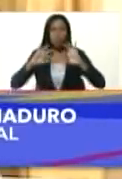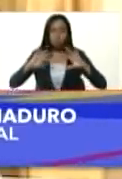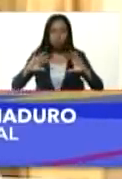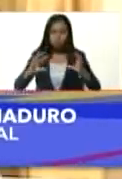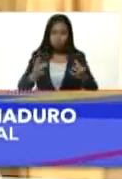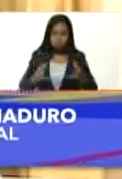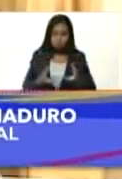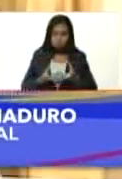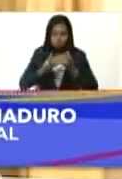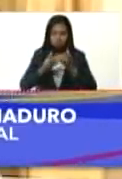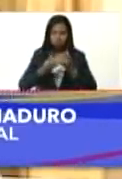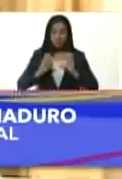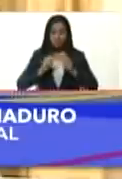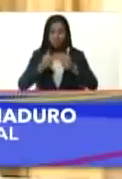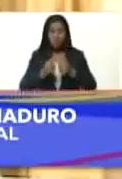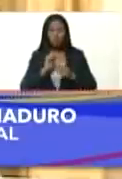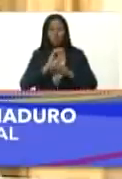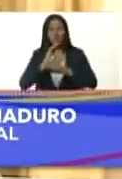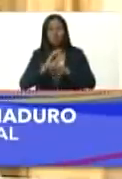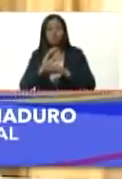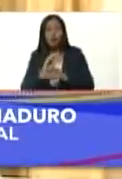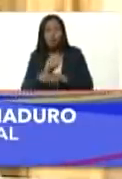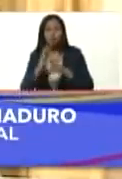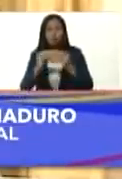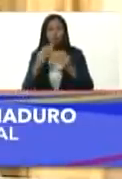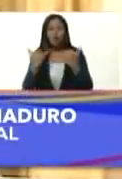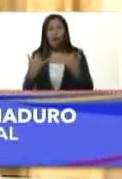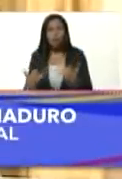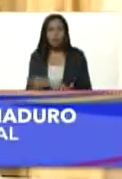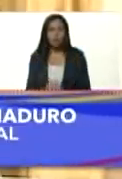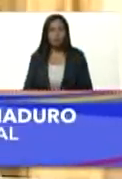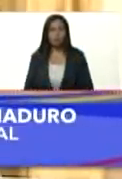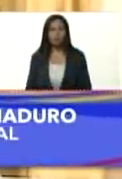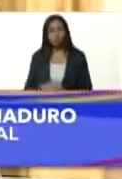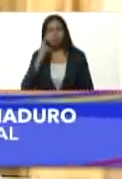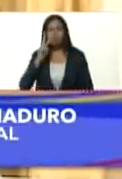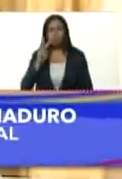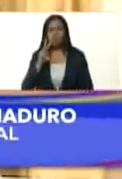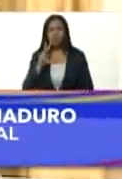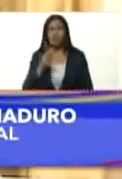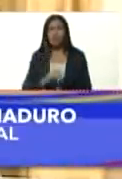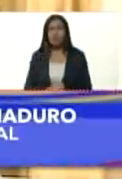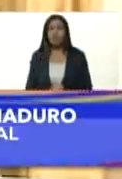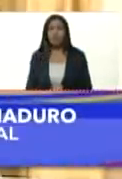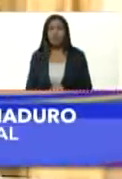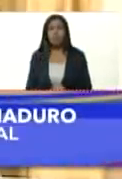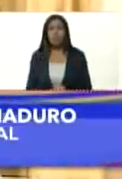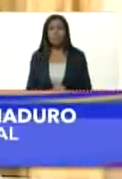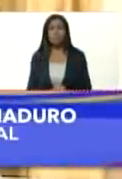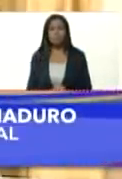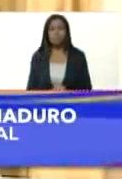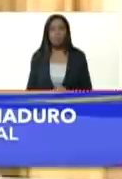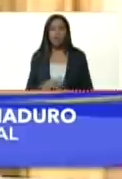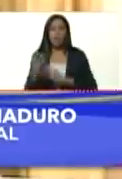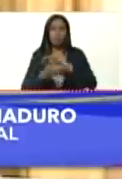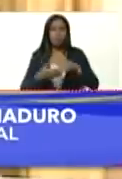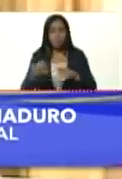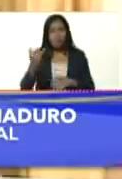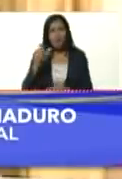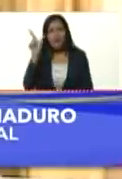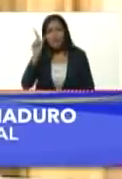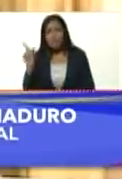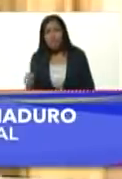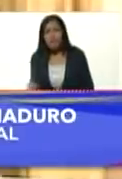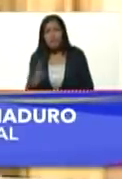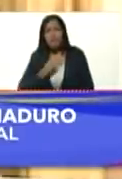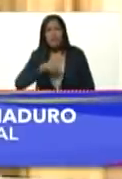tomemos medidas drásticas a tiempo. Fíjense ustedes lo que está pasando en nuestra hermana Italia, en nuestra